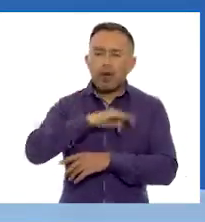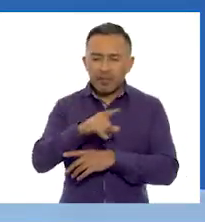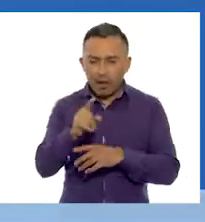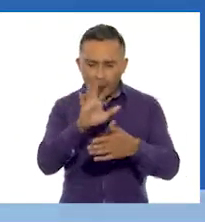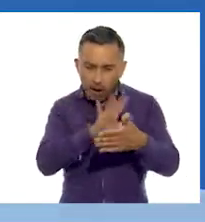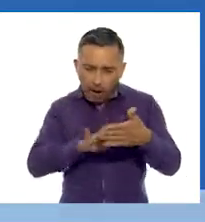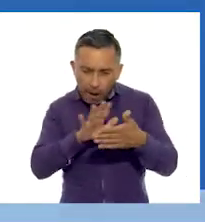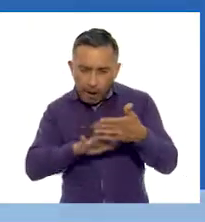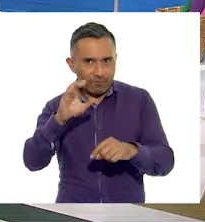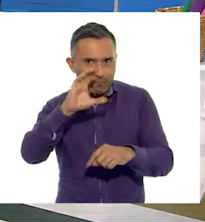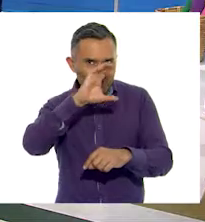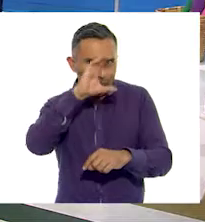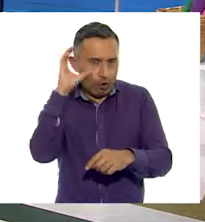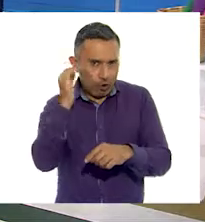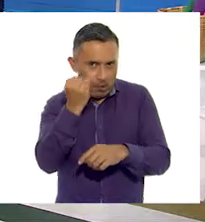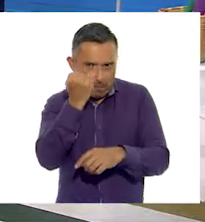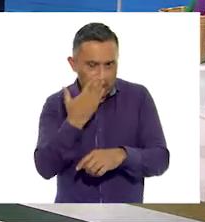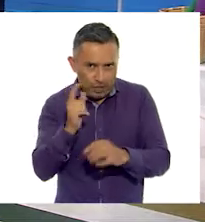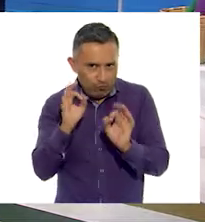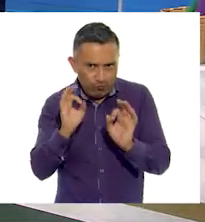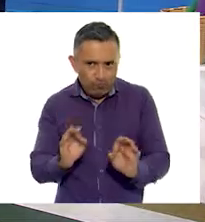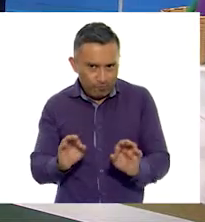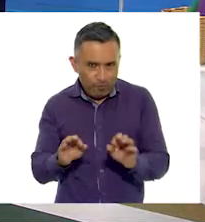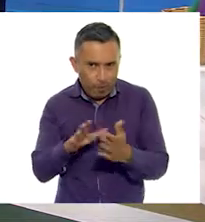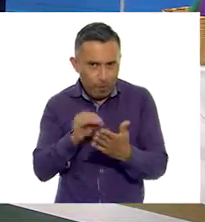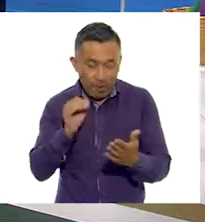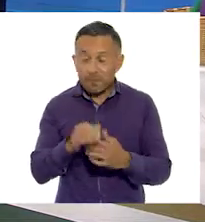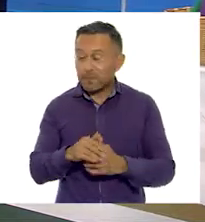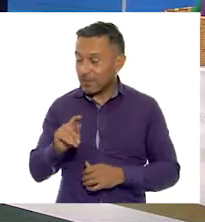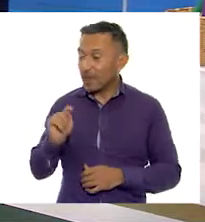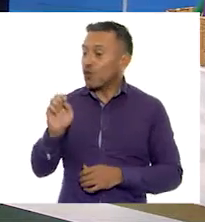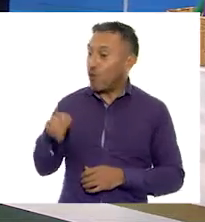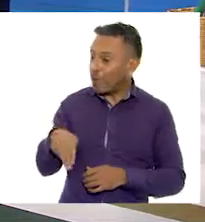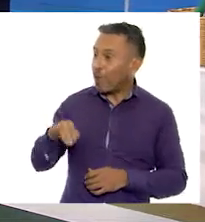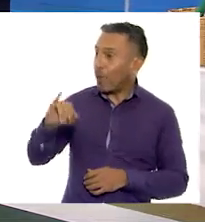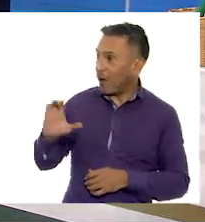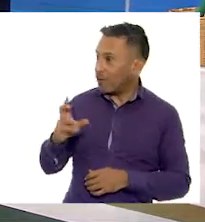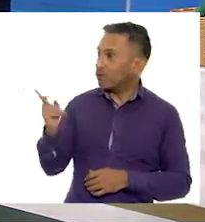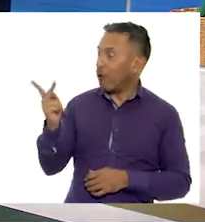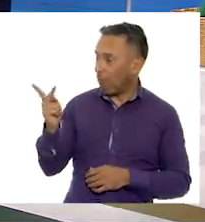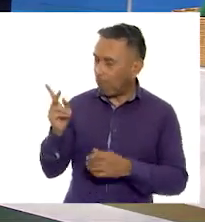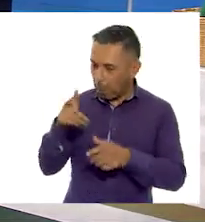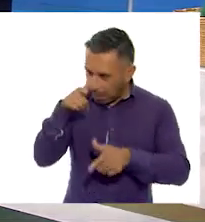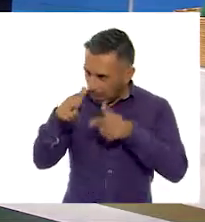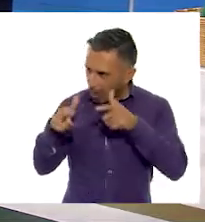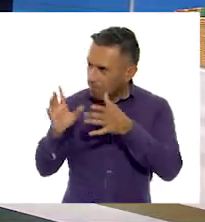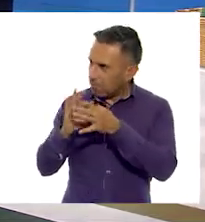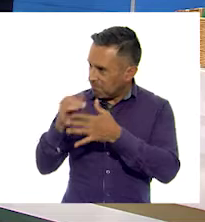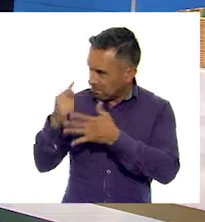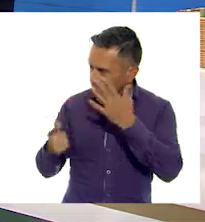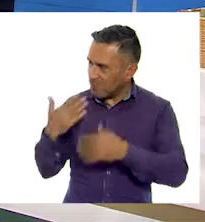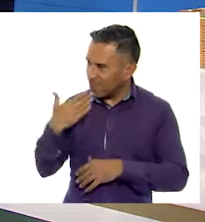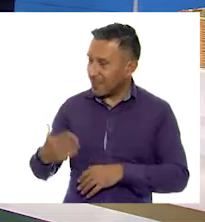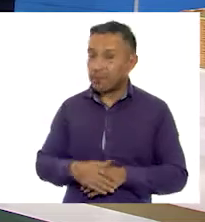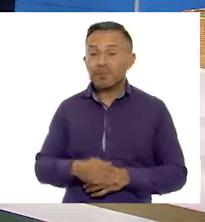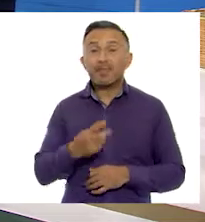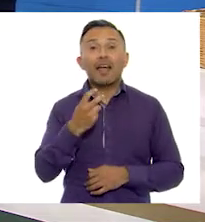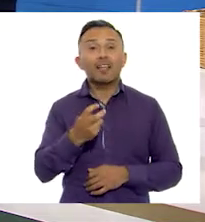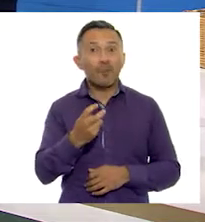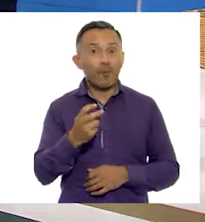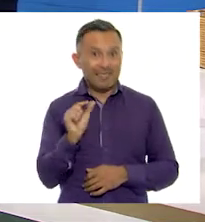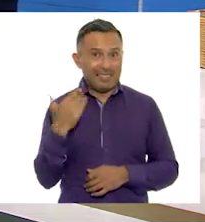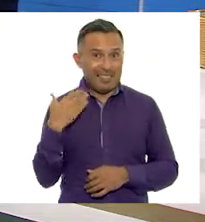vez dentro de la primera célula humana, un coronavirus puede generar hasta 100.000 copias de sí mismo en menos de 24 horas, explica